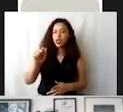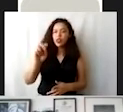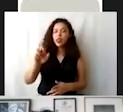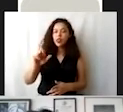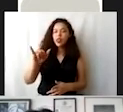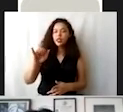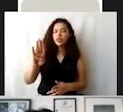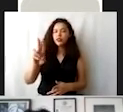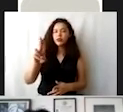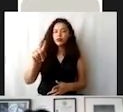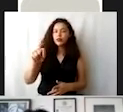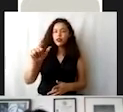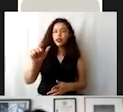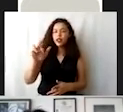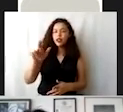¿Tenemos alguna pregunta o duda?